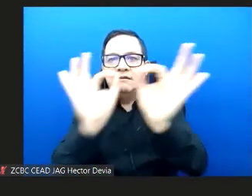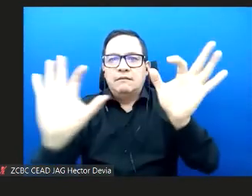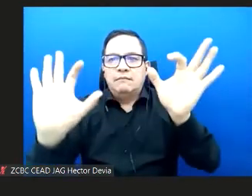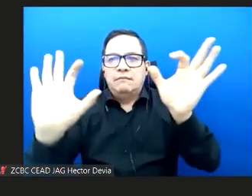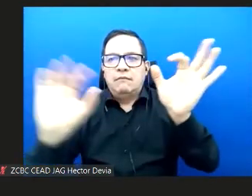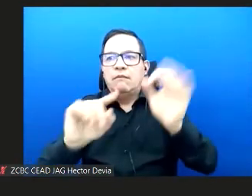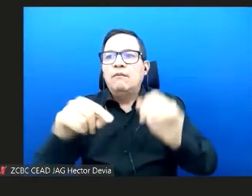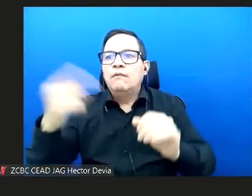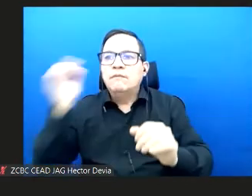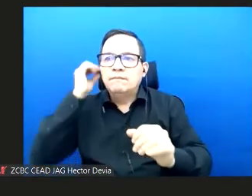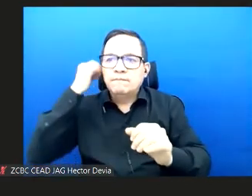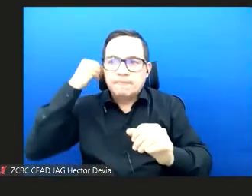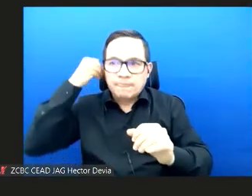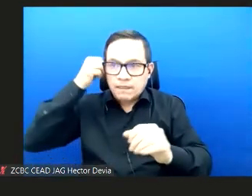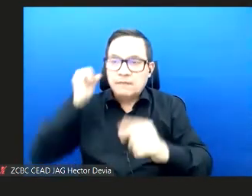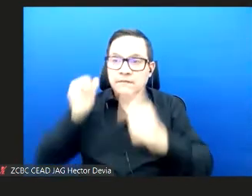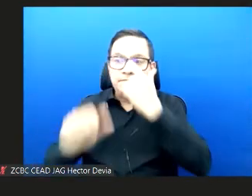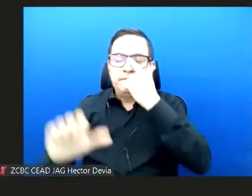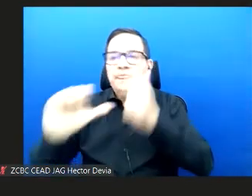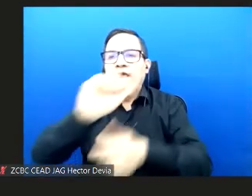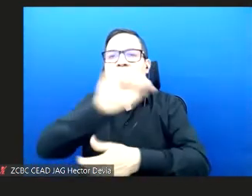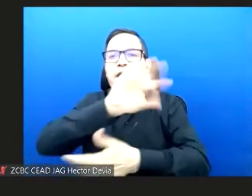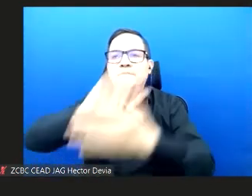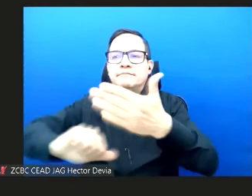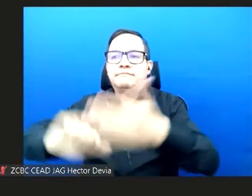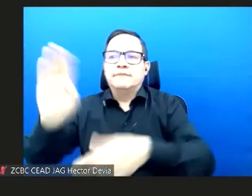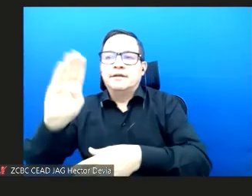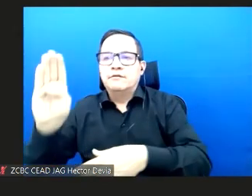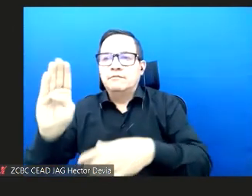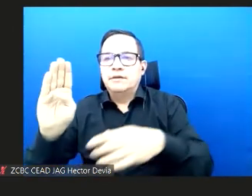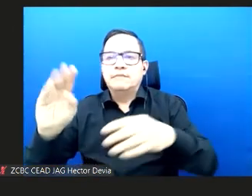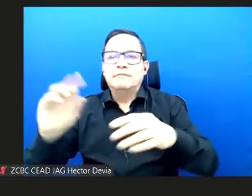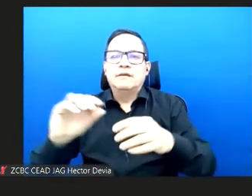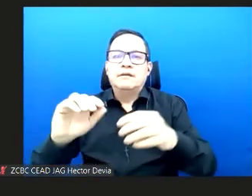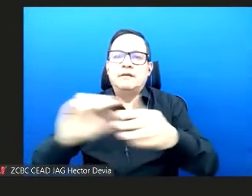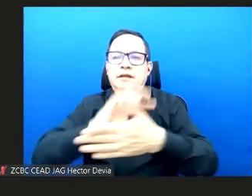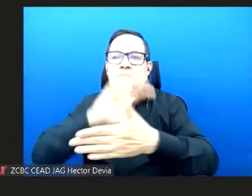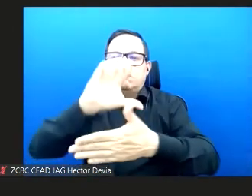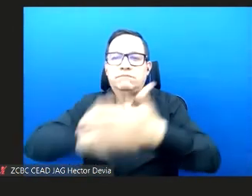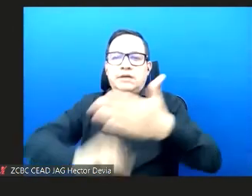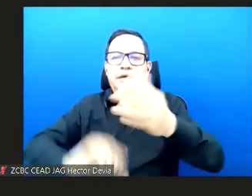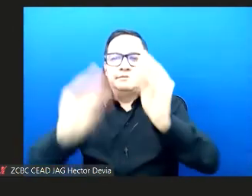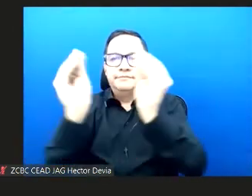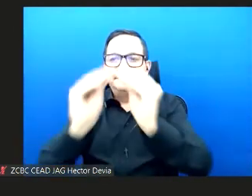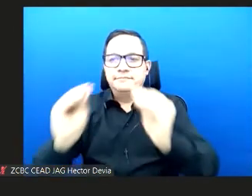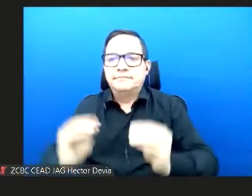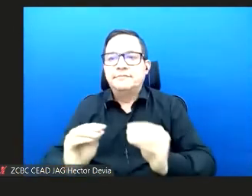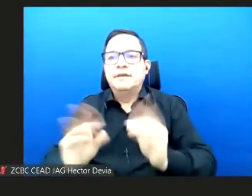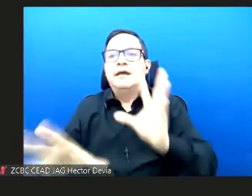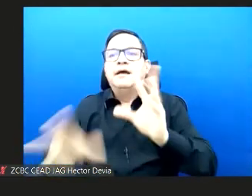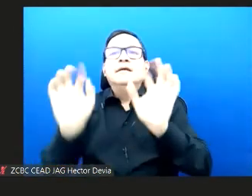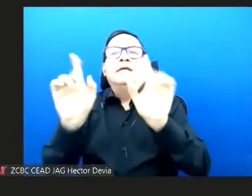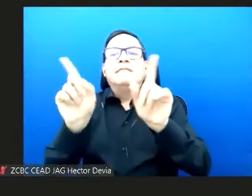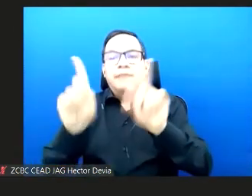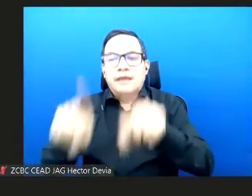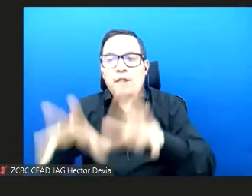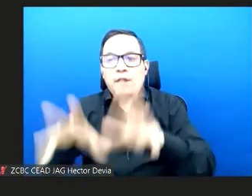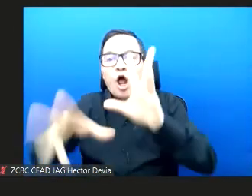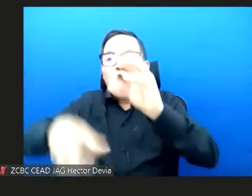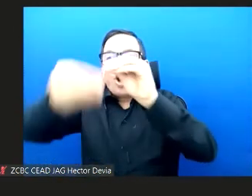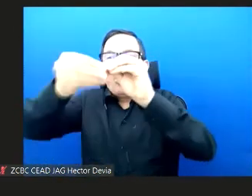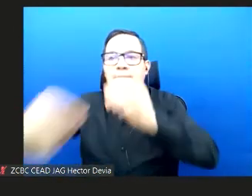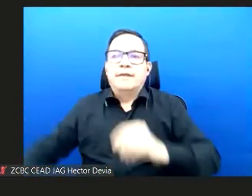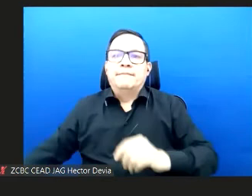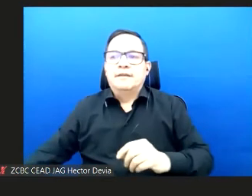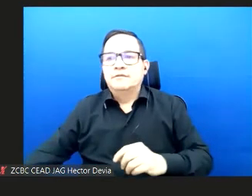la diferencia A menos B, la diferencia simétrica y el complemento. Es lo que acabamos de ver. Entonces, con